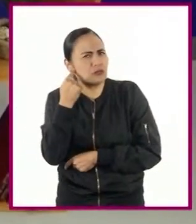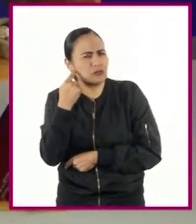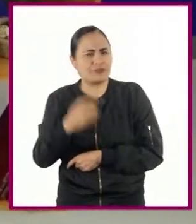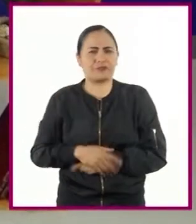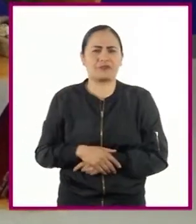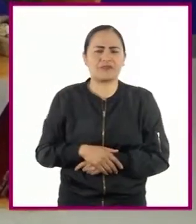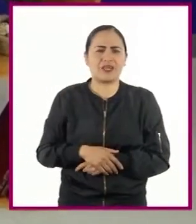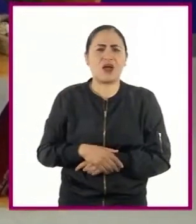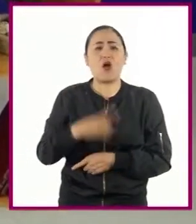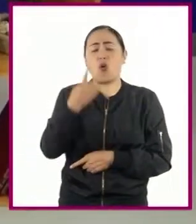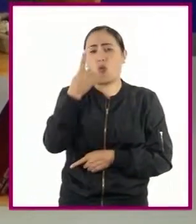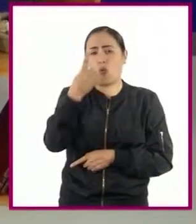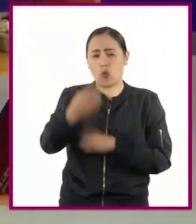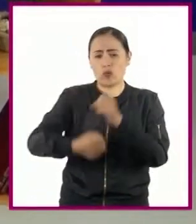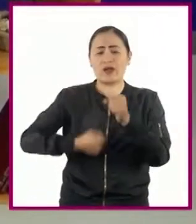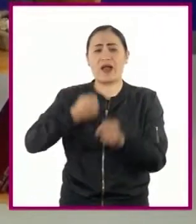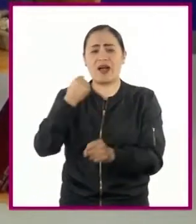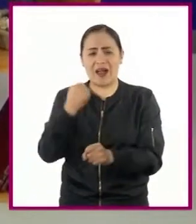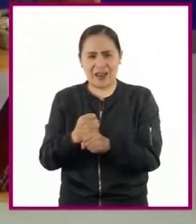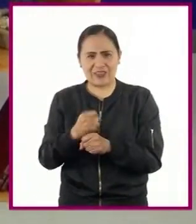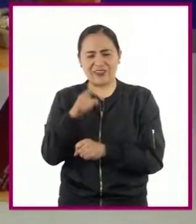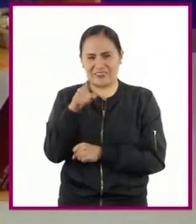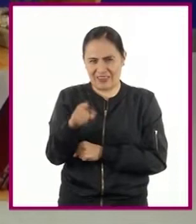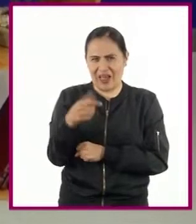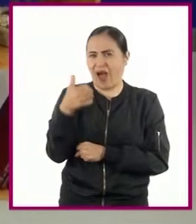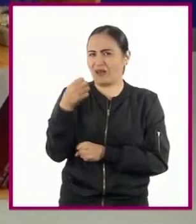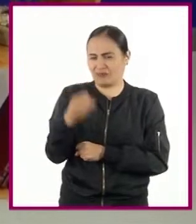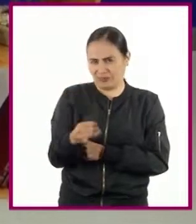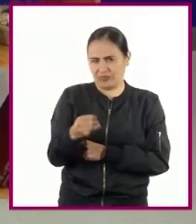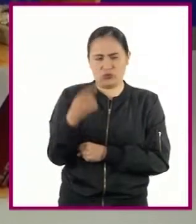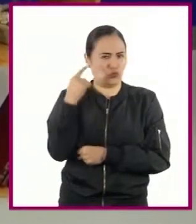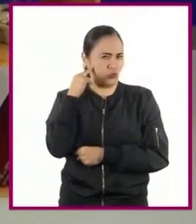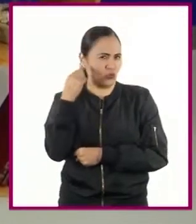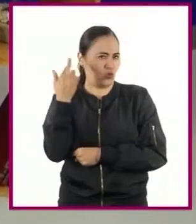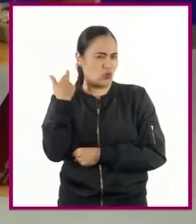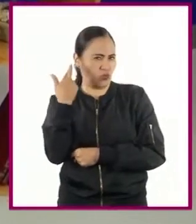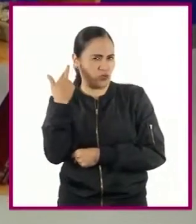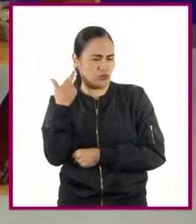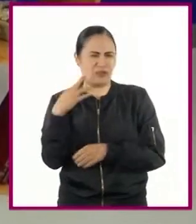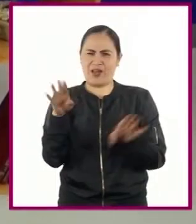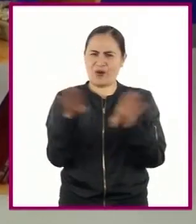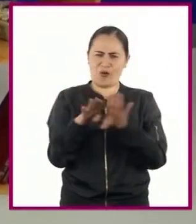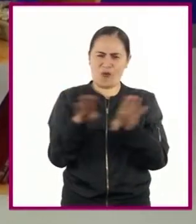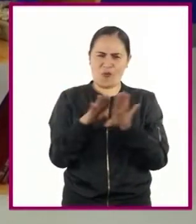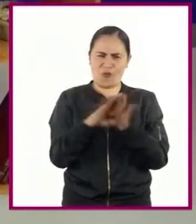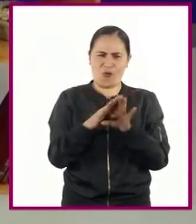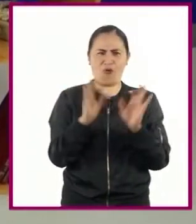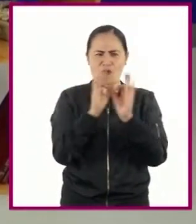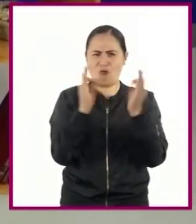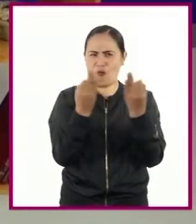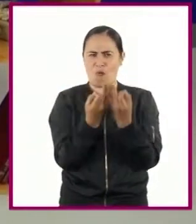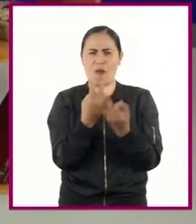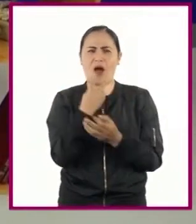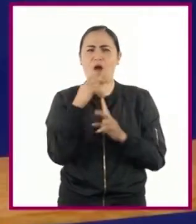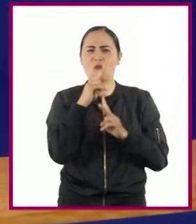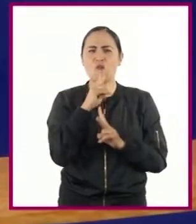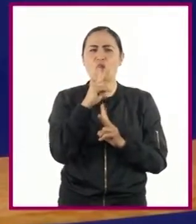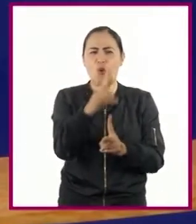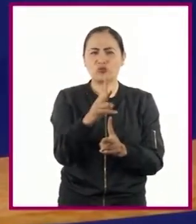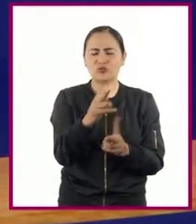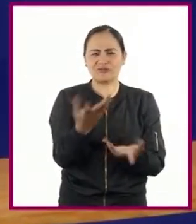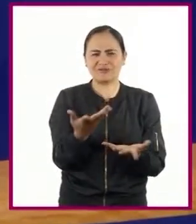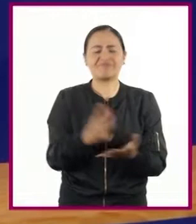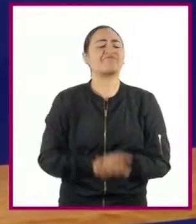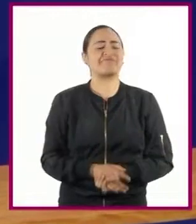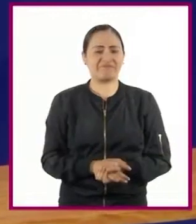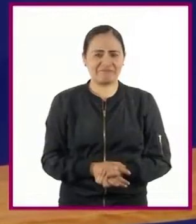Así Suena, podemos identificar los elementos que componen el lenguaje radiofónico. Maestra, qué fascinante